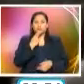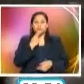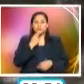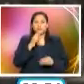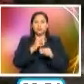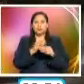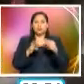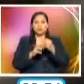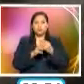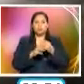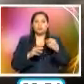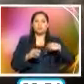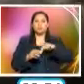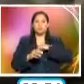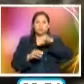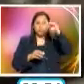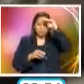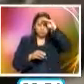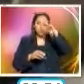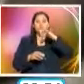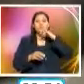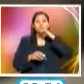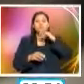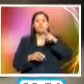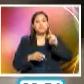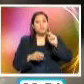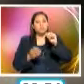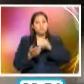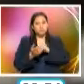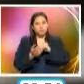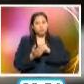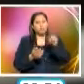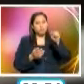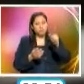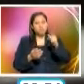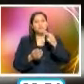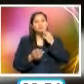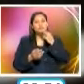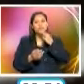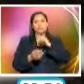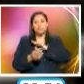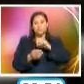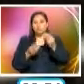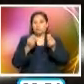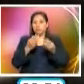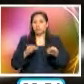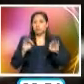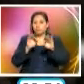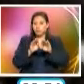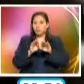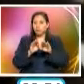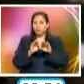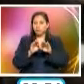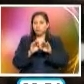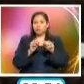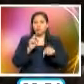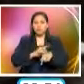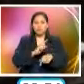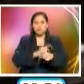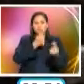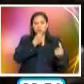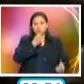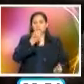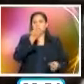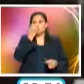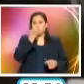utilizar materiales que pensamos que son basura, pero que todavía tienen una utilidad, Juan. Es muy importante que Muy bien. desde pequeños en la Sí.